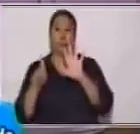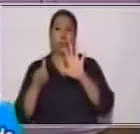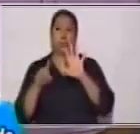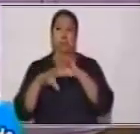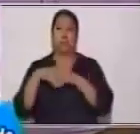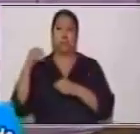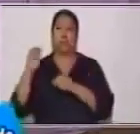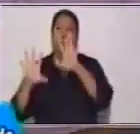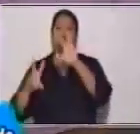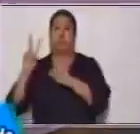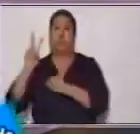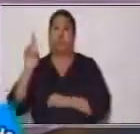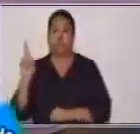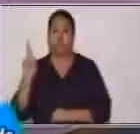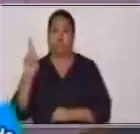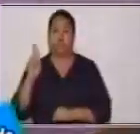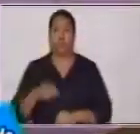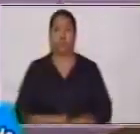12R,